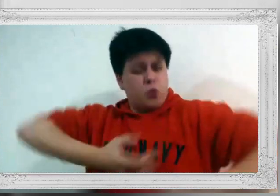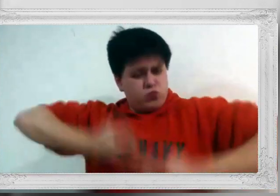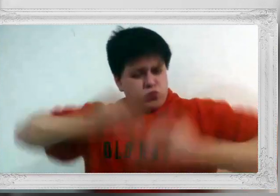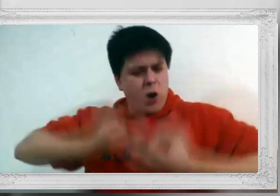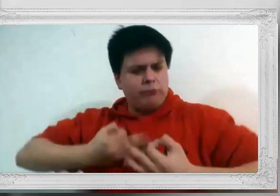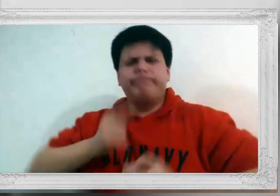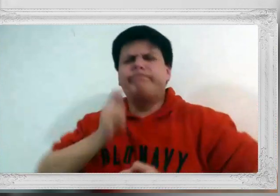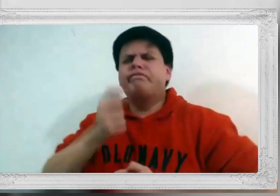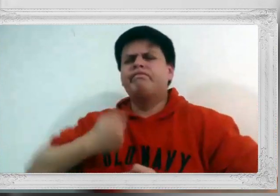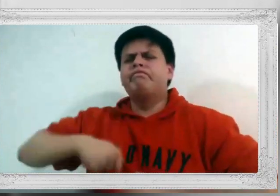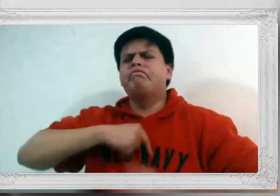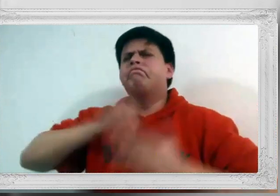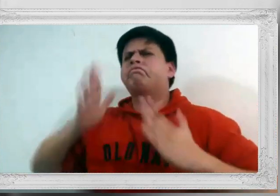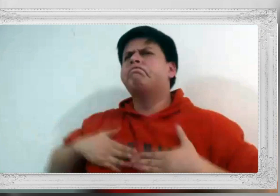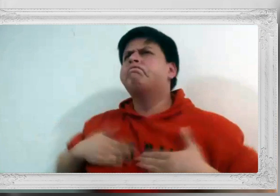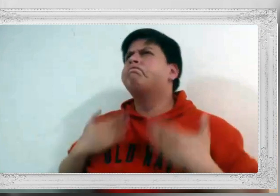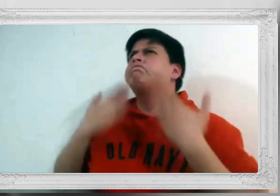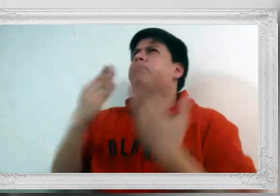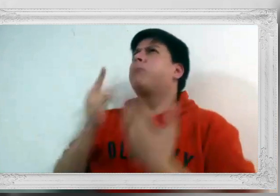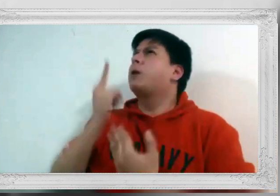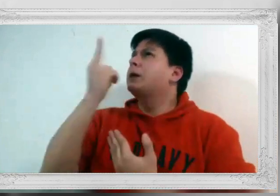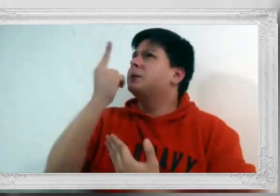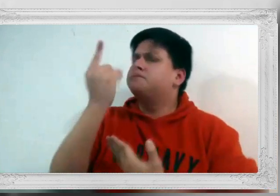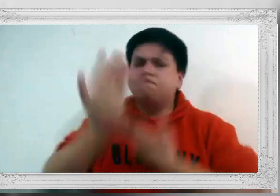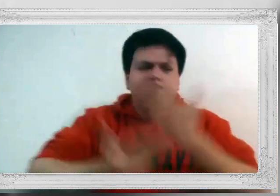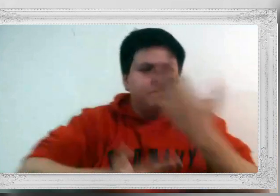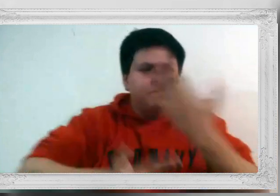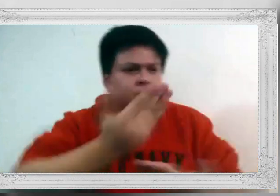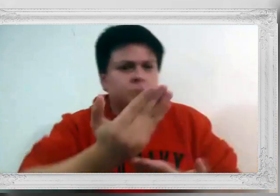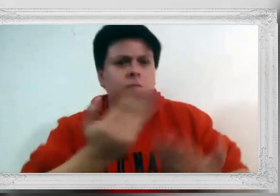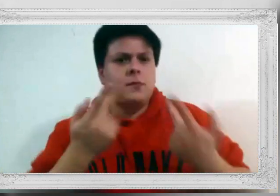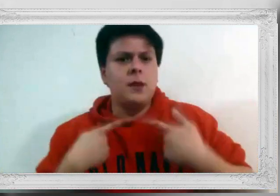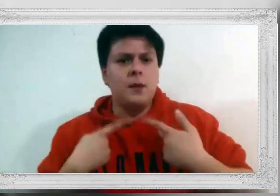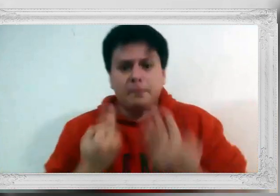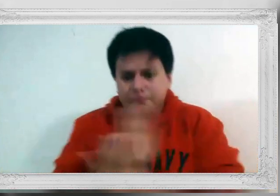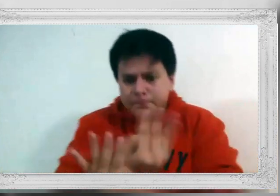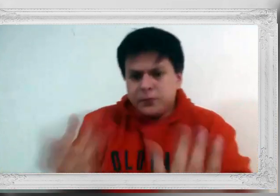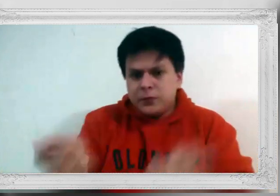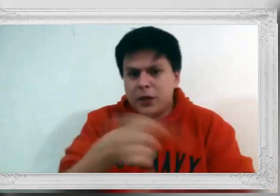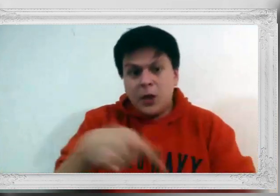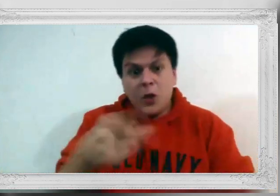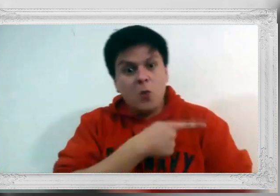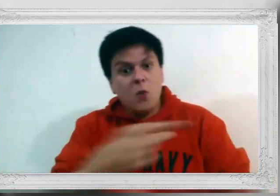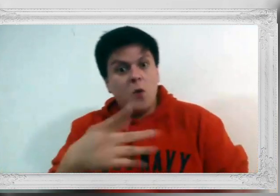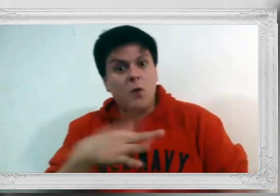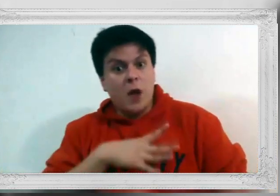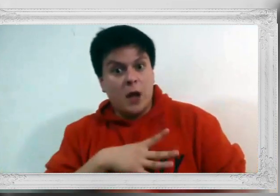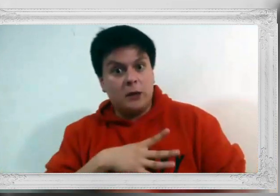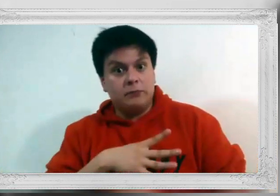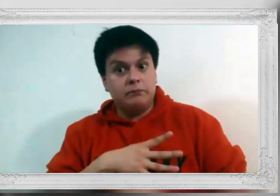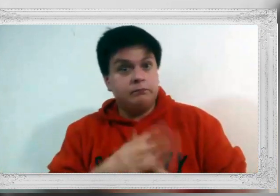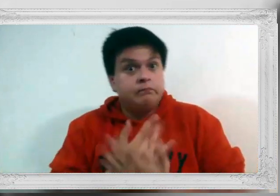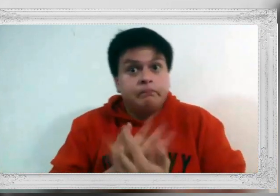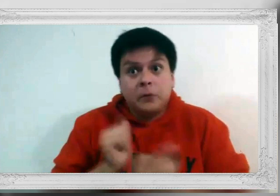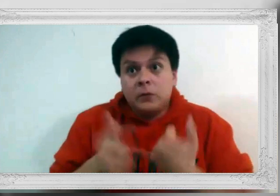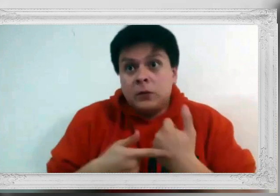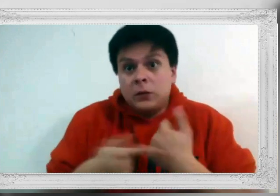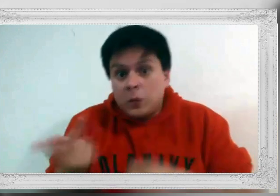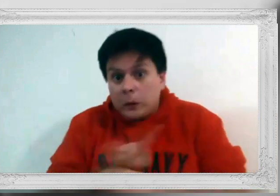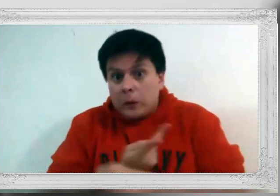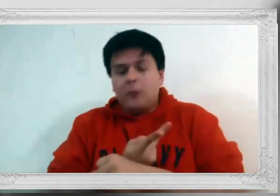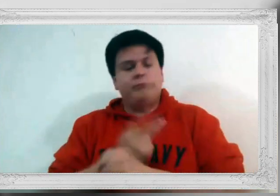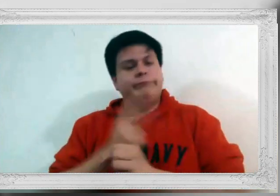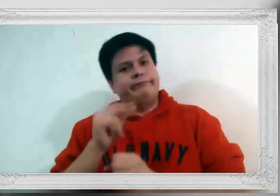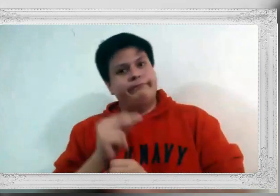su providencia, y servirlo en los hermanos más pobres, sin esperar nada a cambio. Sobre